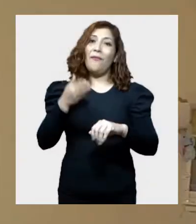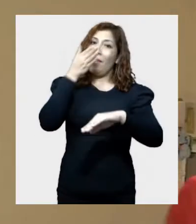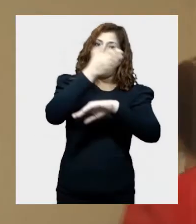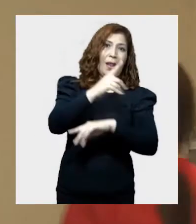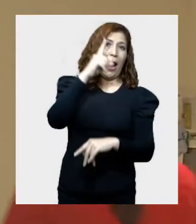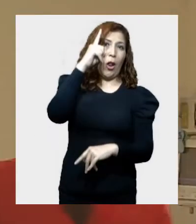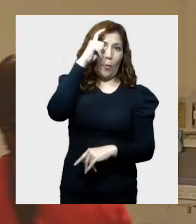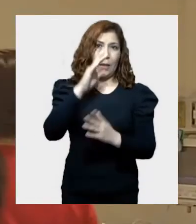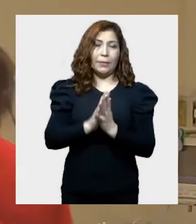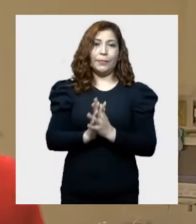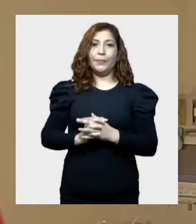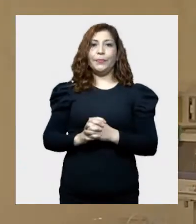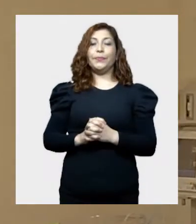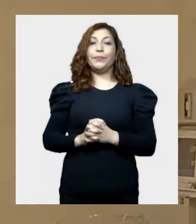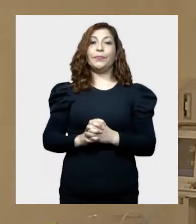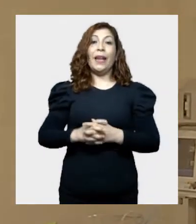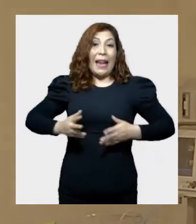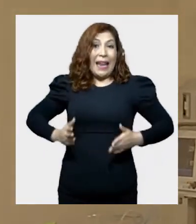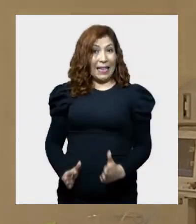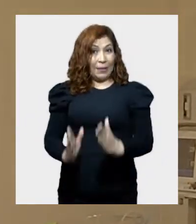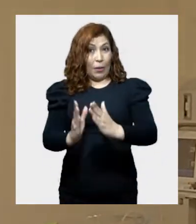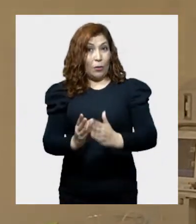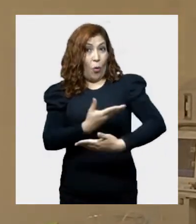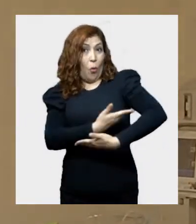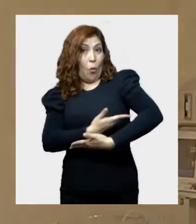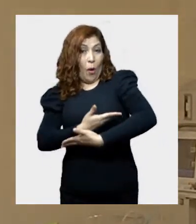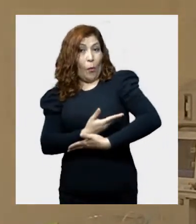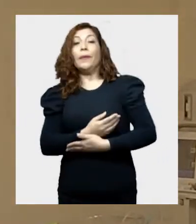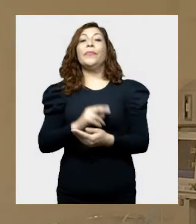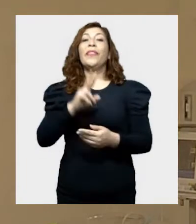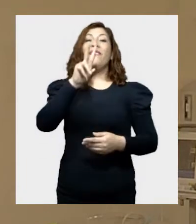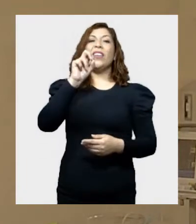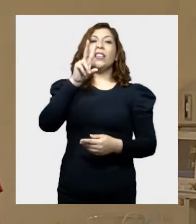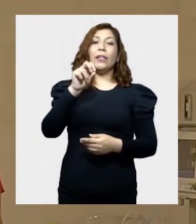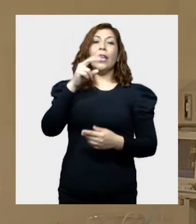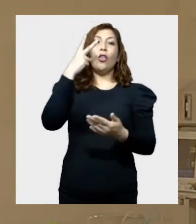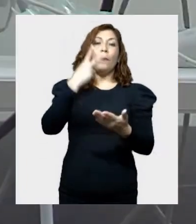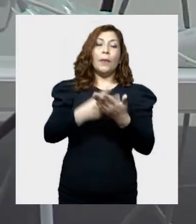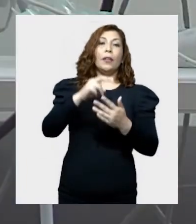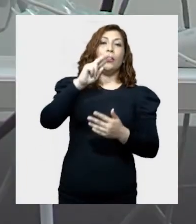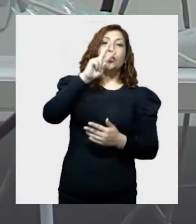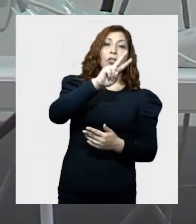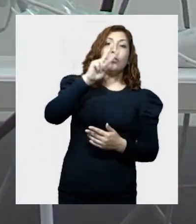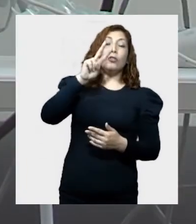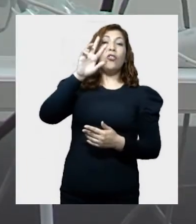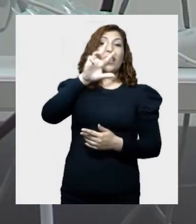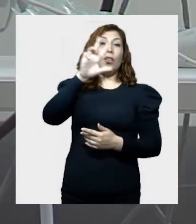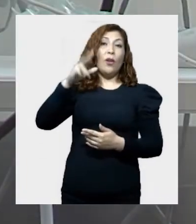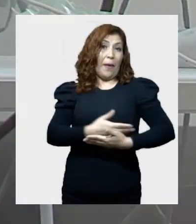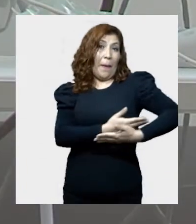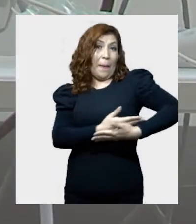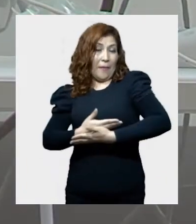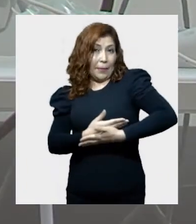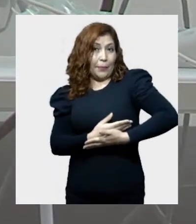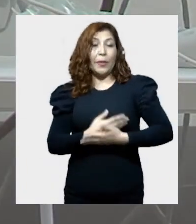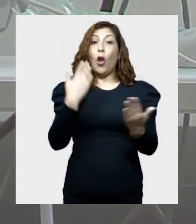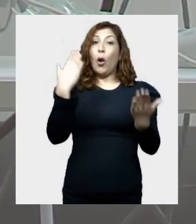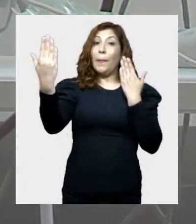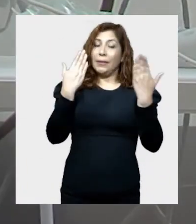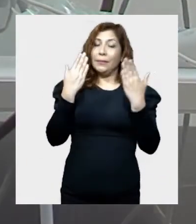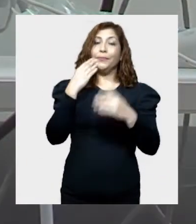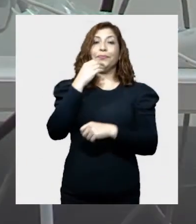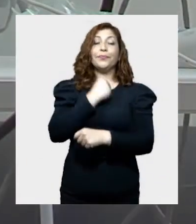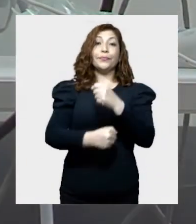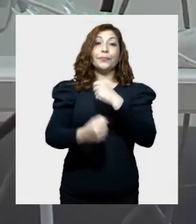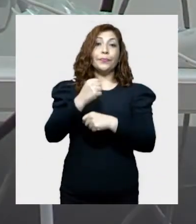recinto. Nacimientos. El 2020 nacieron en nuestro hospital 2.299 bebés. La cifra comparativa